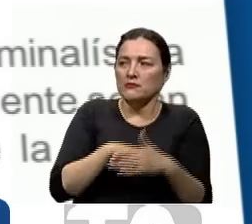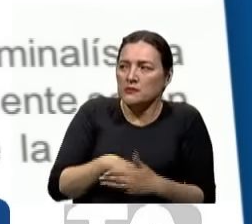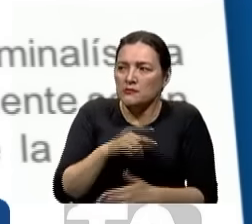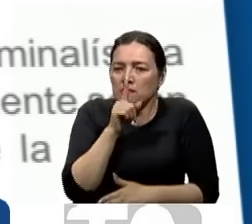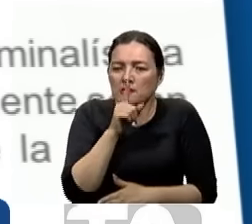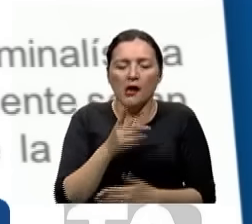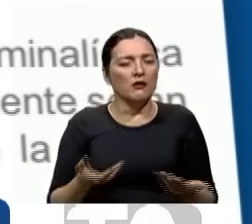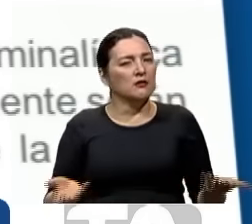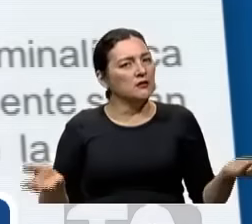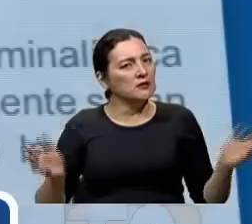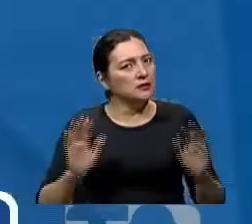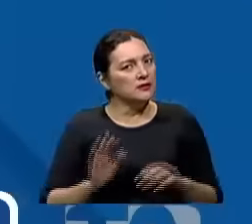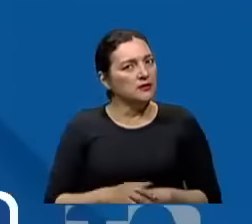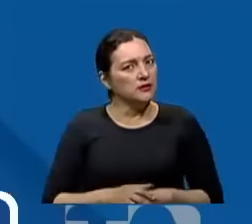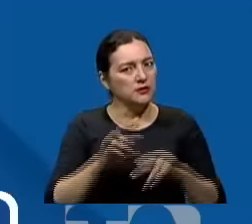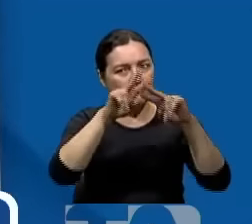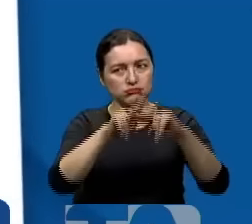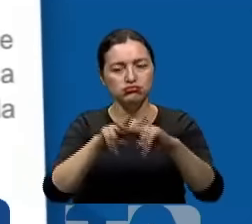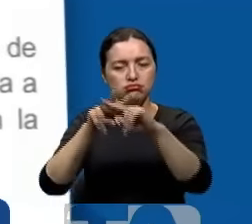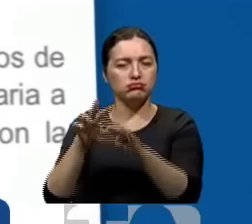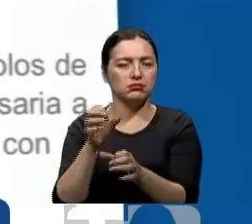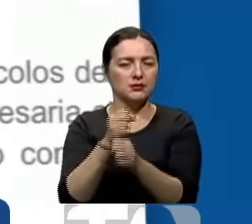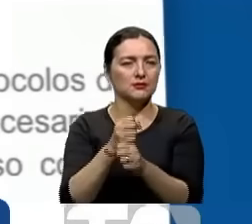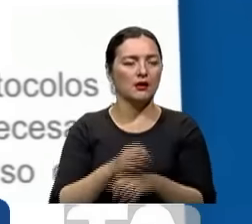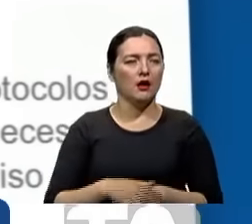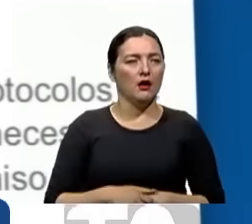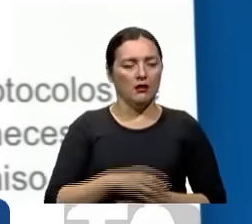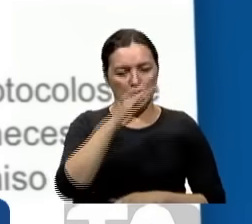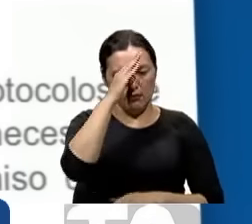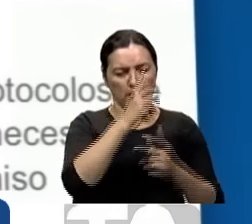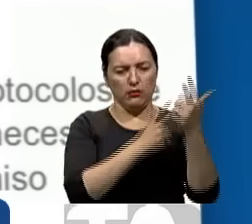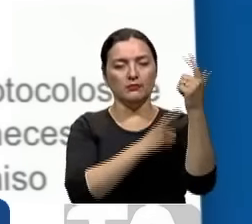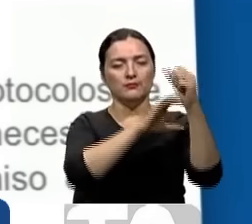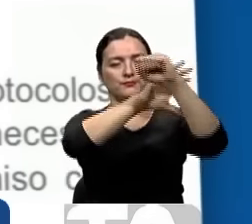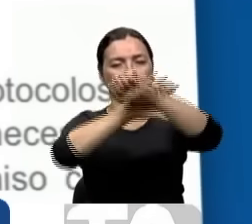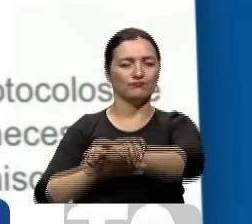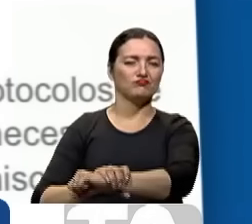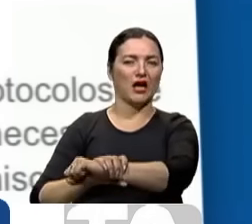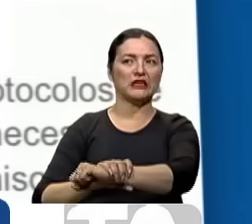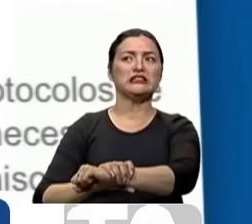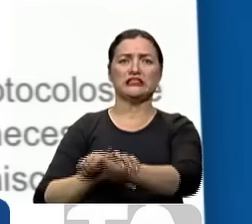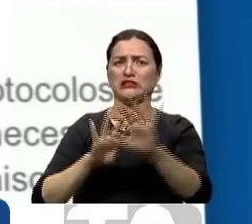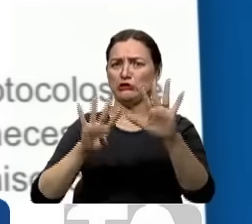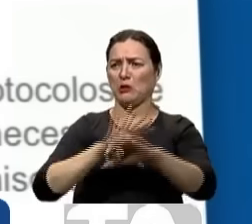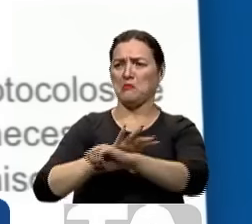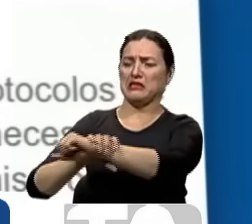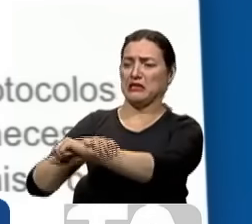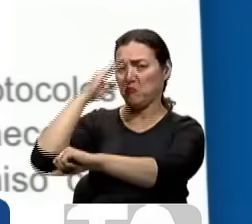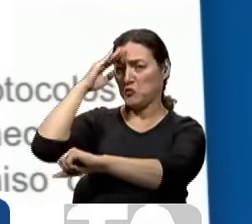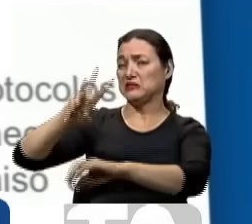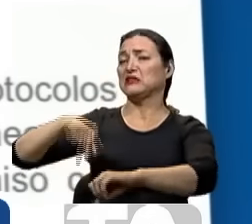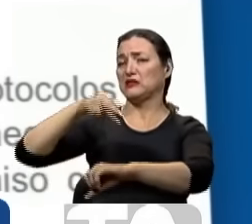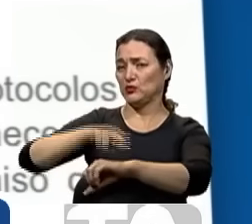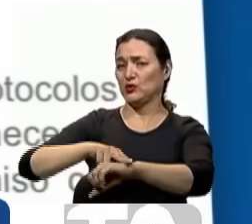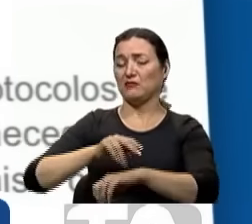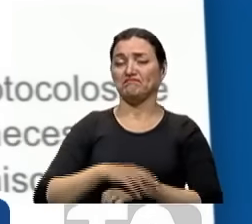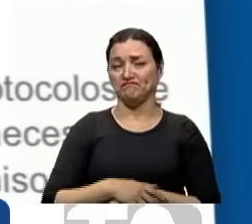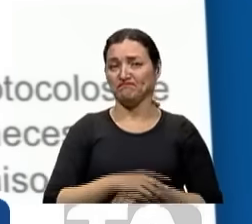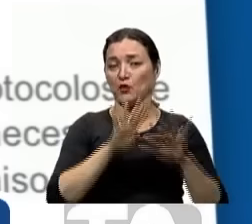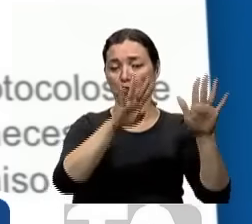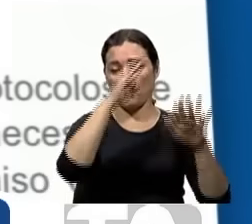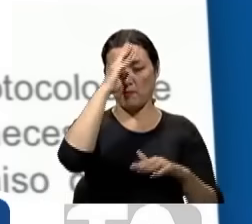que realiza la seguridad. Por este motivo, el personal militar fue detenido para investigaciones con criminalística de la Policía Nacional en